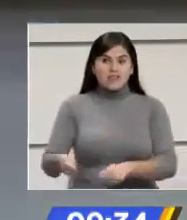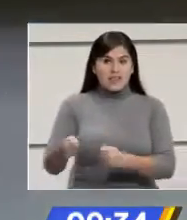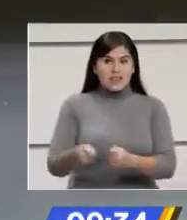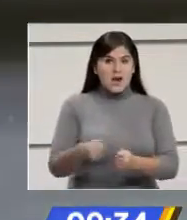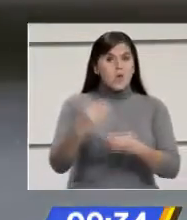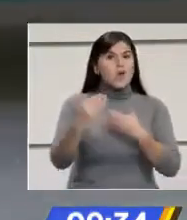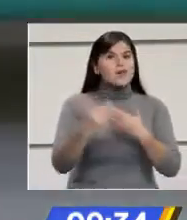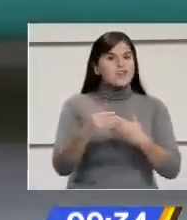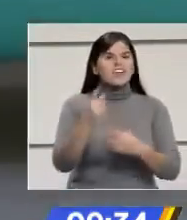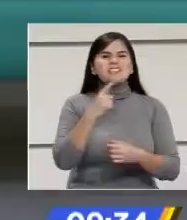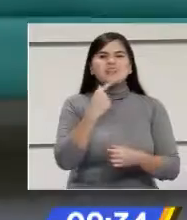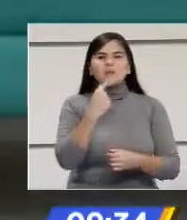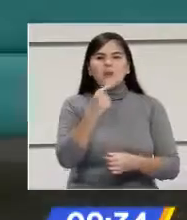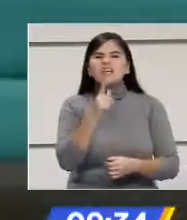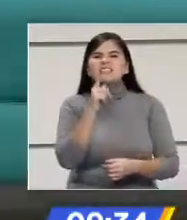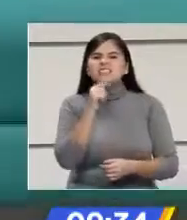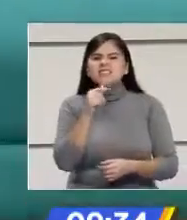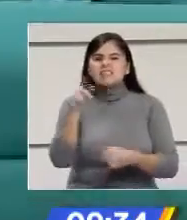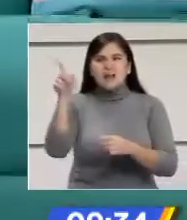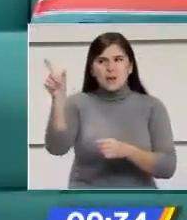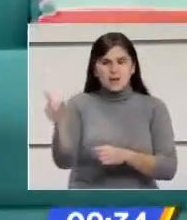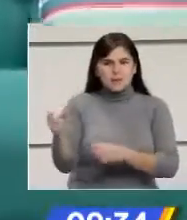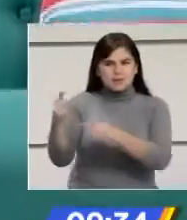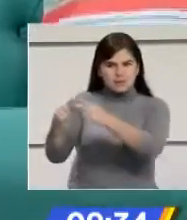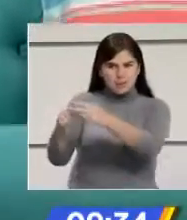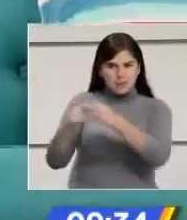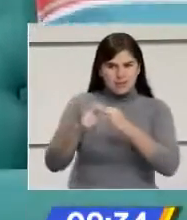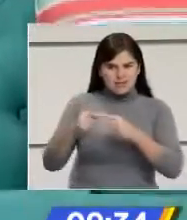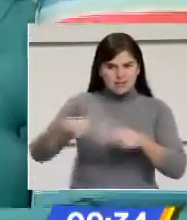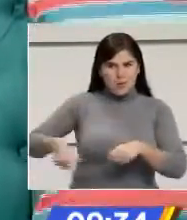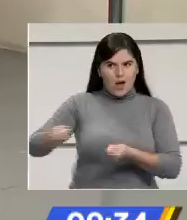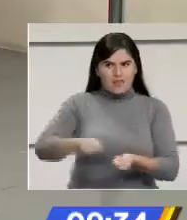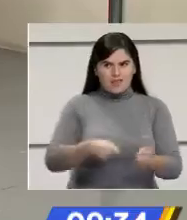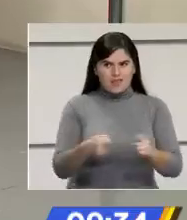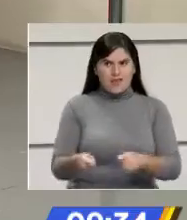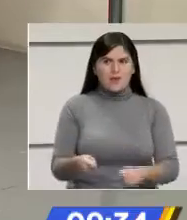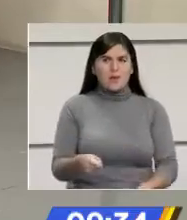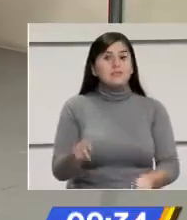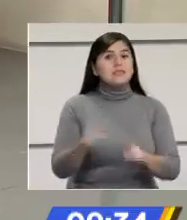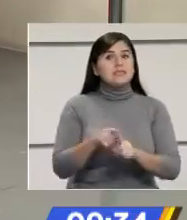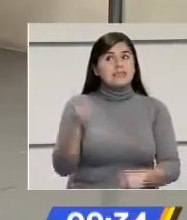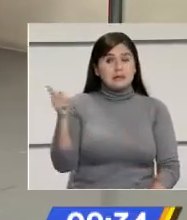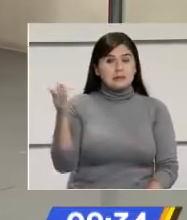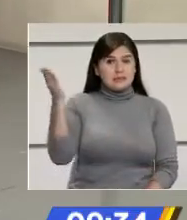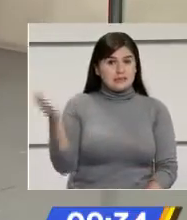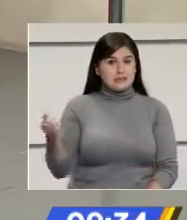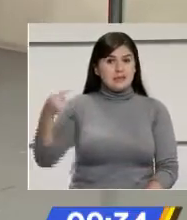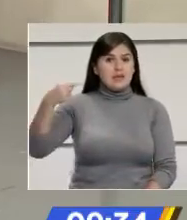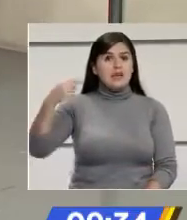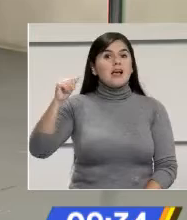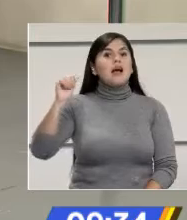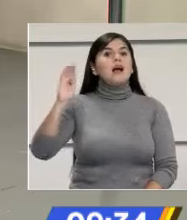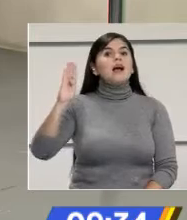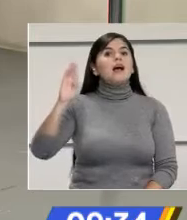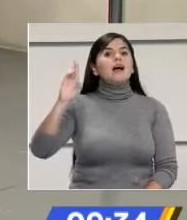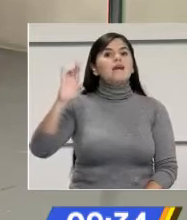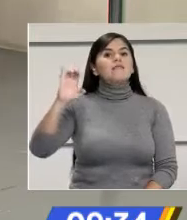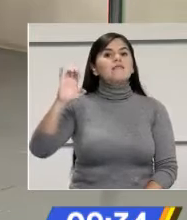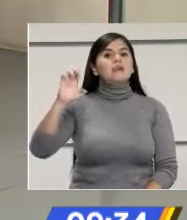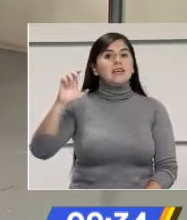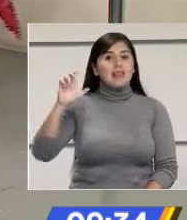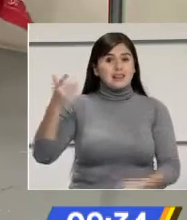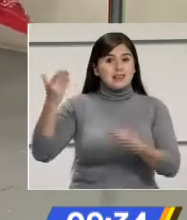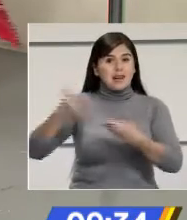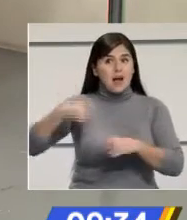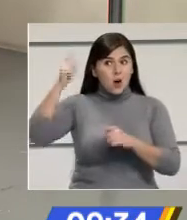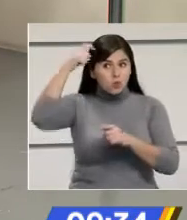decir quién me la prestó. Qué linda está. Vean qué bonita. Y Gabriel, bien preparado ahí. Listo, los pañuelitos. Ajá, muy bien.